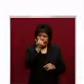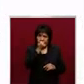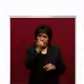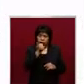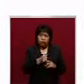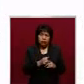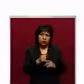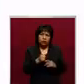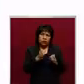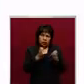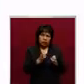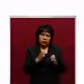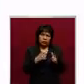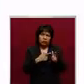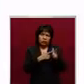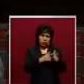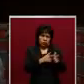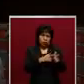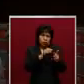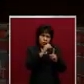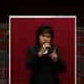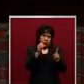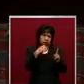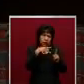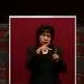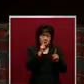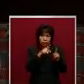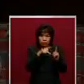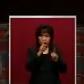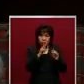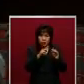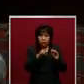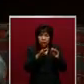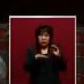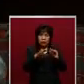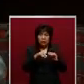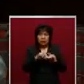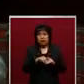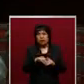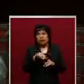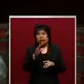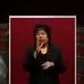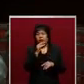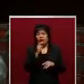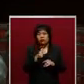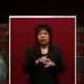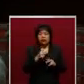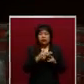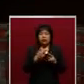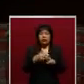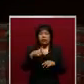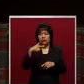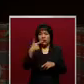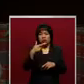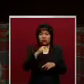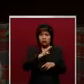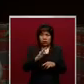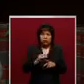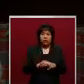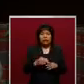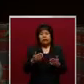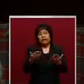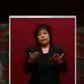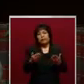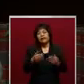sincrónica, bueno, siguió todo, pero ¿y si no? Y si él puede hasta las 12, entonces tenemos que ser flexibles,